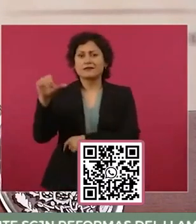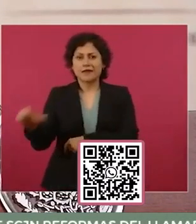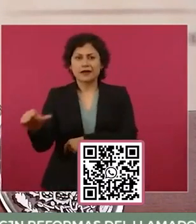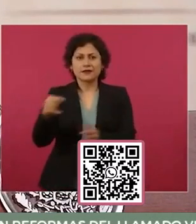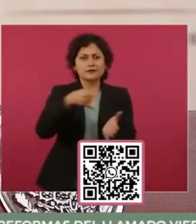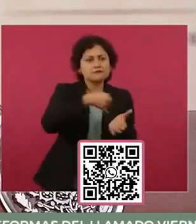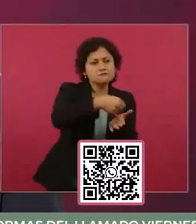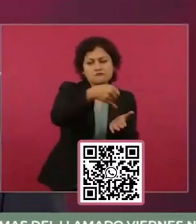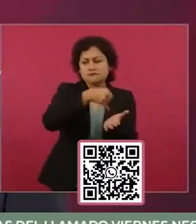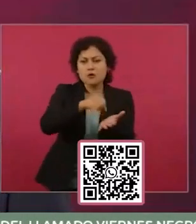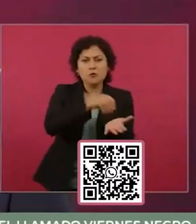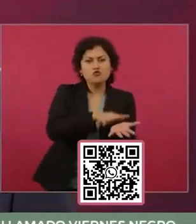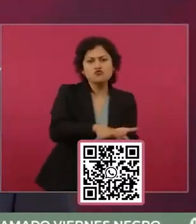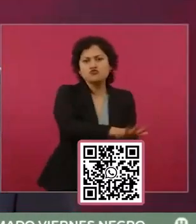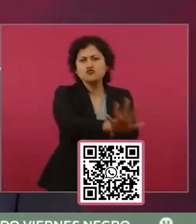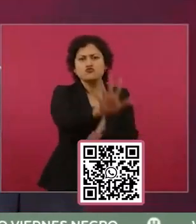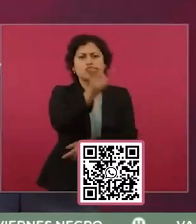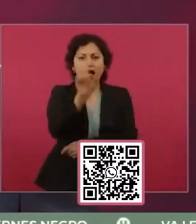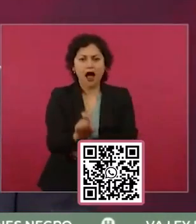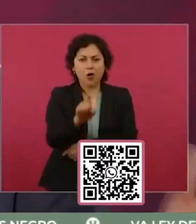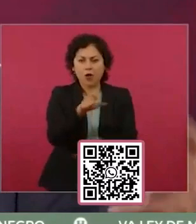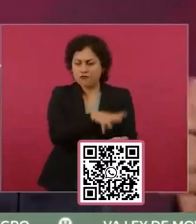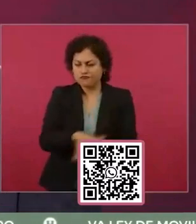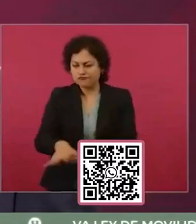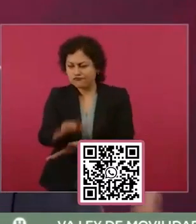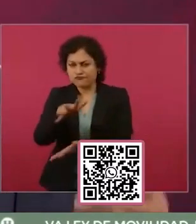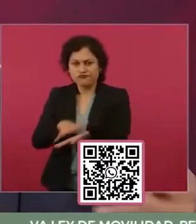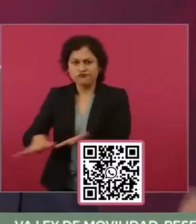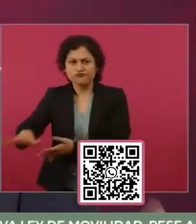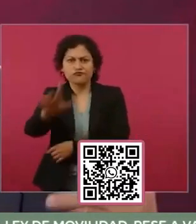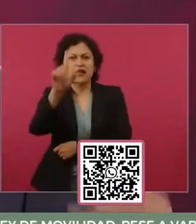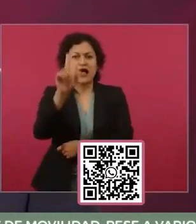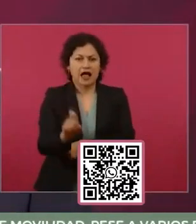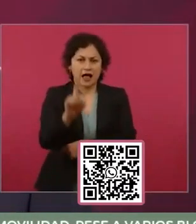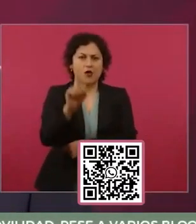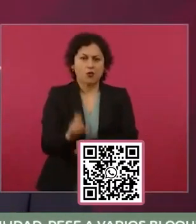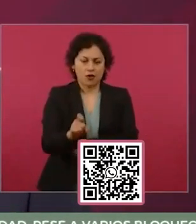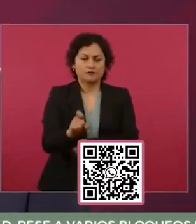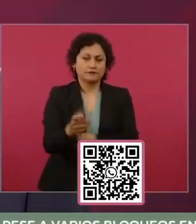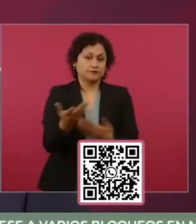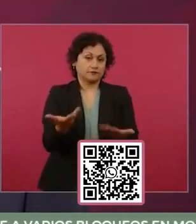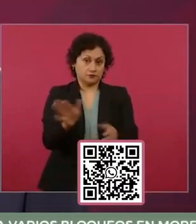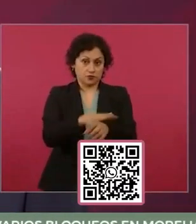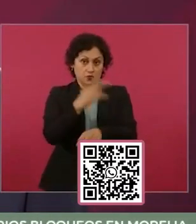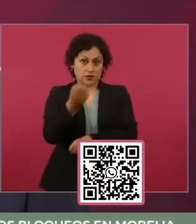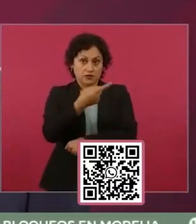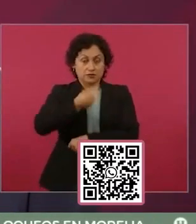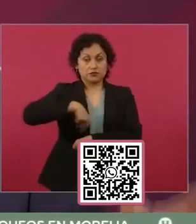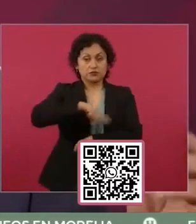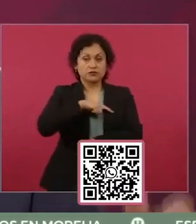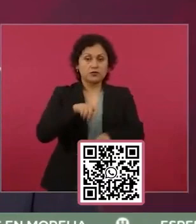nuestras instituciones. Pero fíjate tú lo siguiente, Alejandro. Si